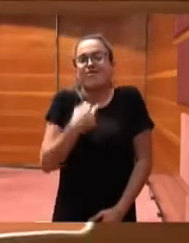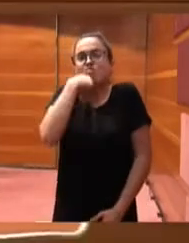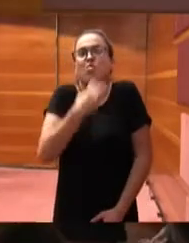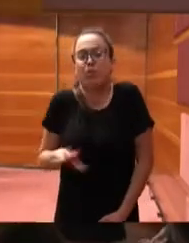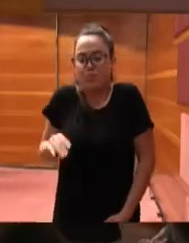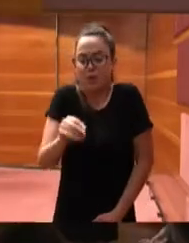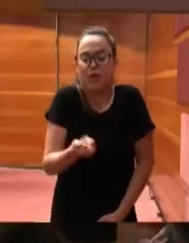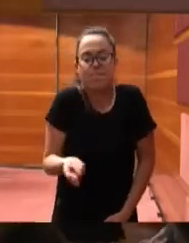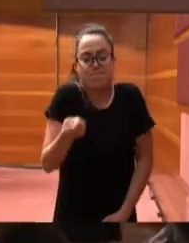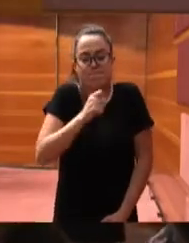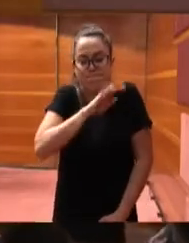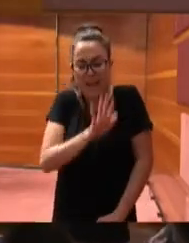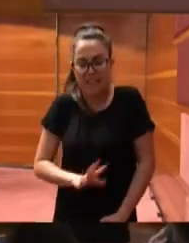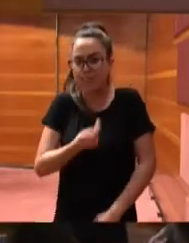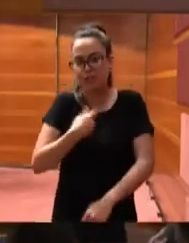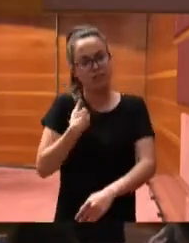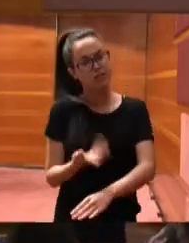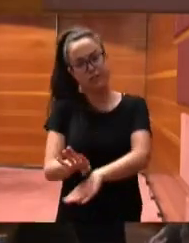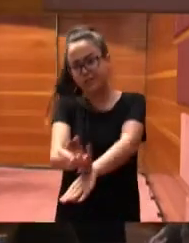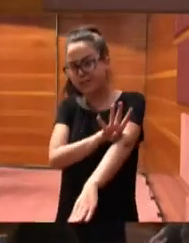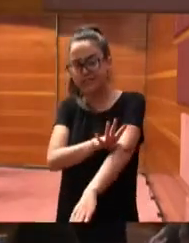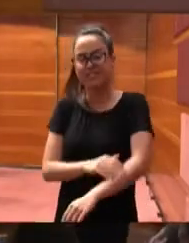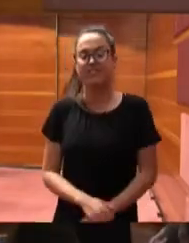¿Vale? No es nada personal.